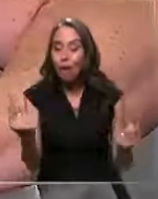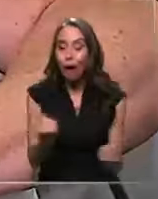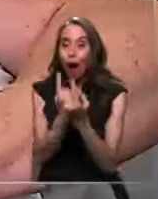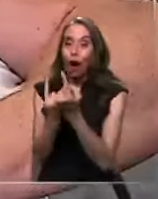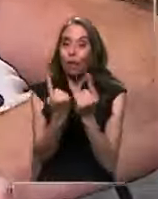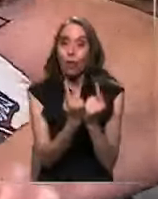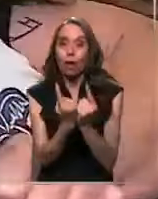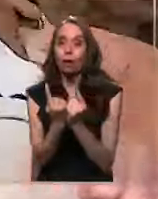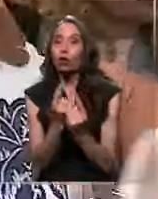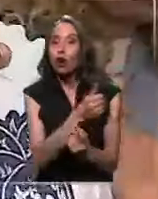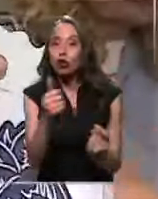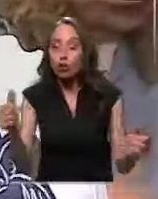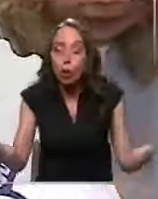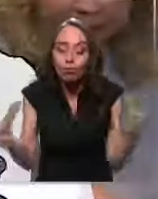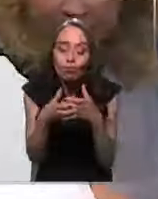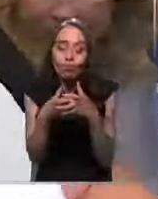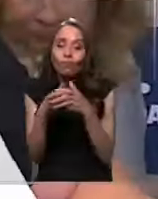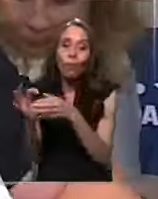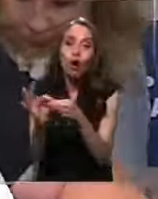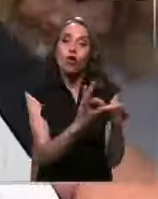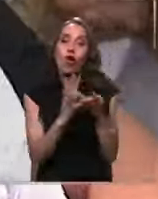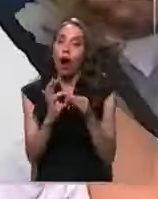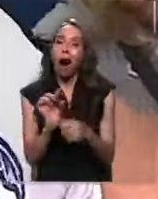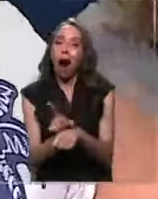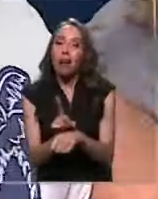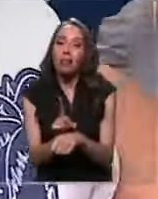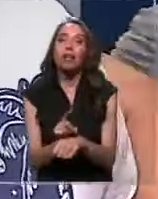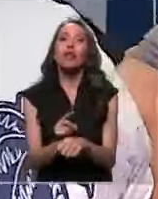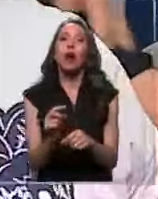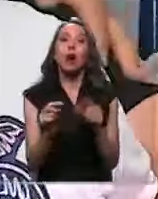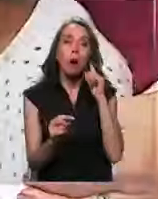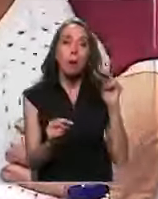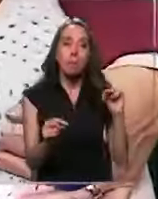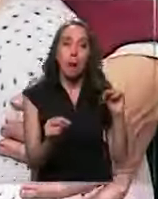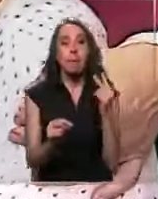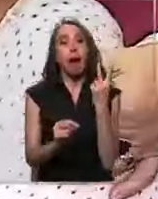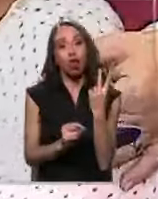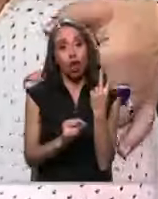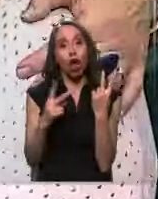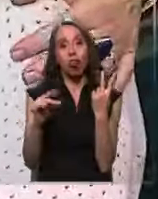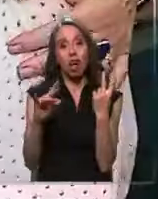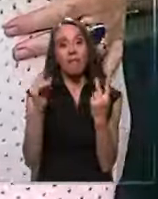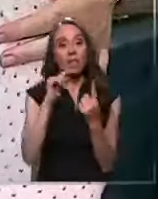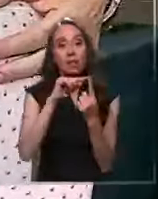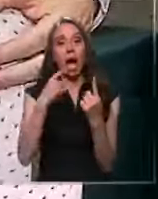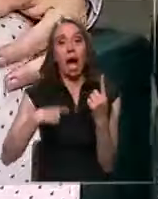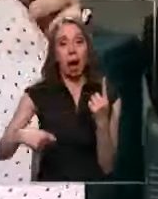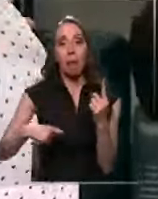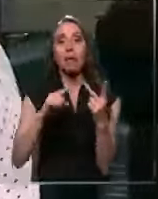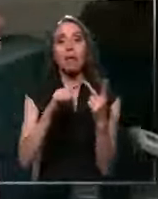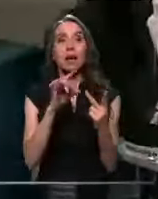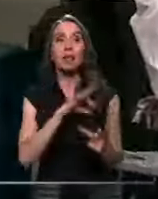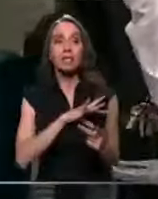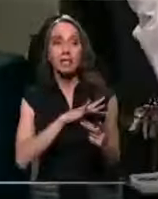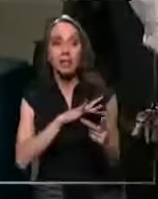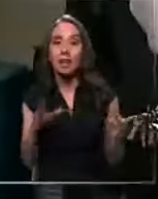todos conectaron inmediatamente y sobre todo las dos madres de David, una norteamericana, la otra